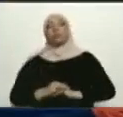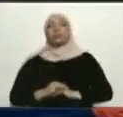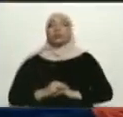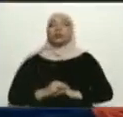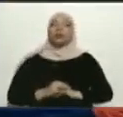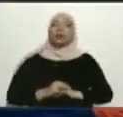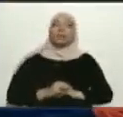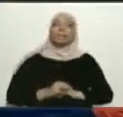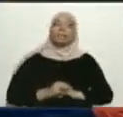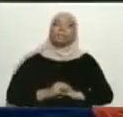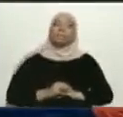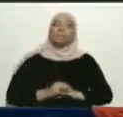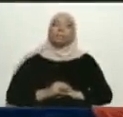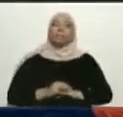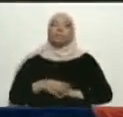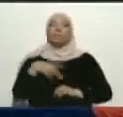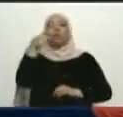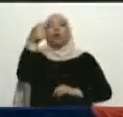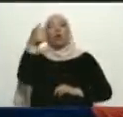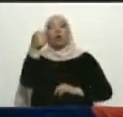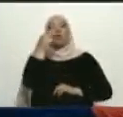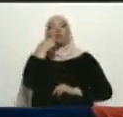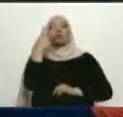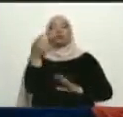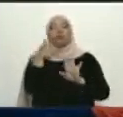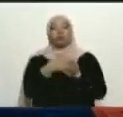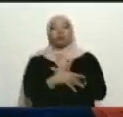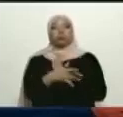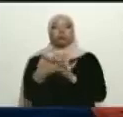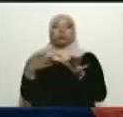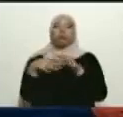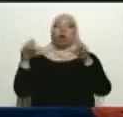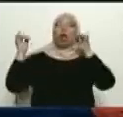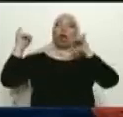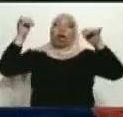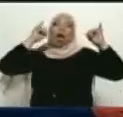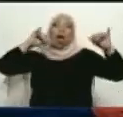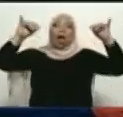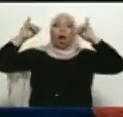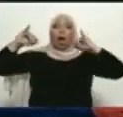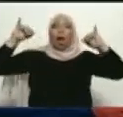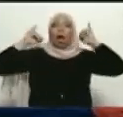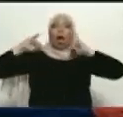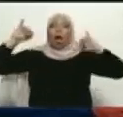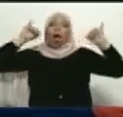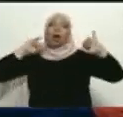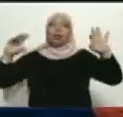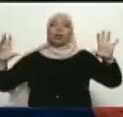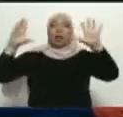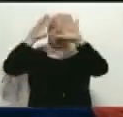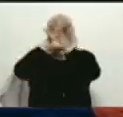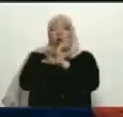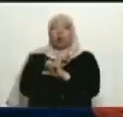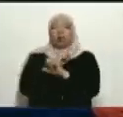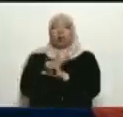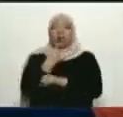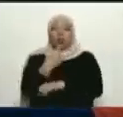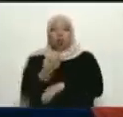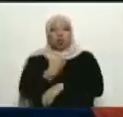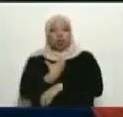qué nos cuenta sé que tiene poca voz porque el almirante estuvo de rumba todas las noches con esos conciertos en Caracas qué nos dice